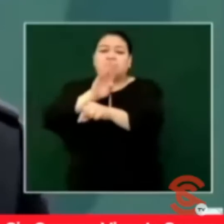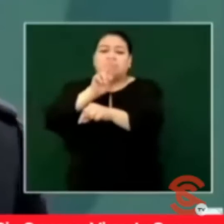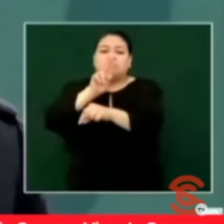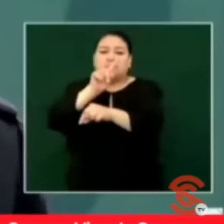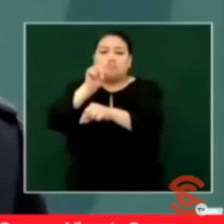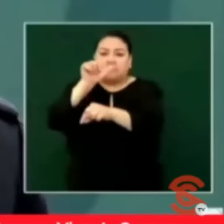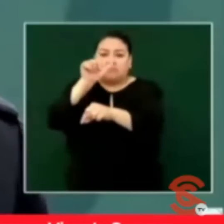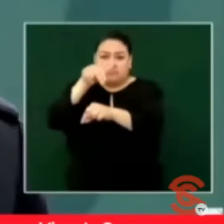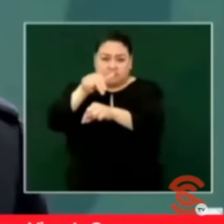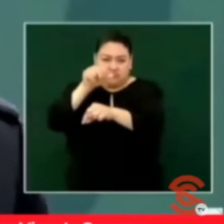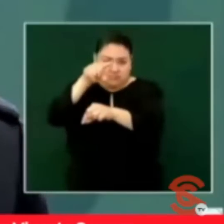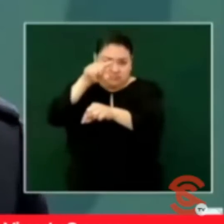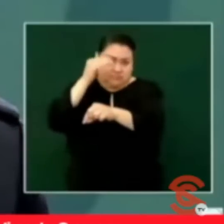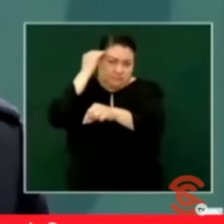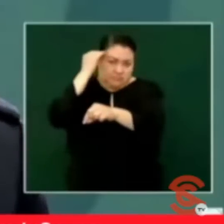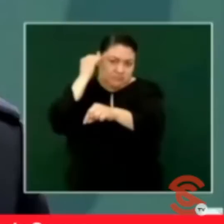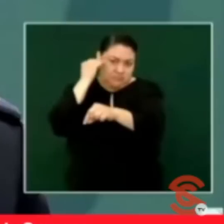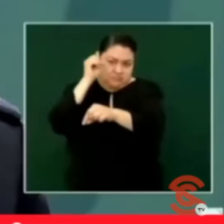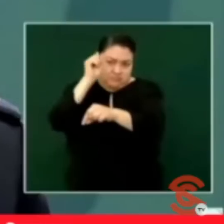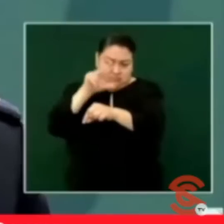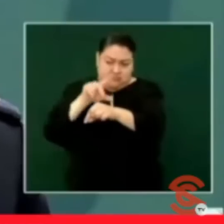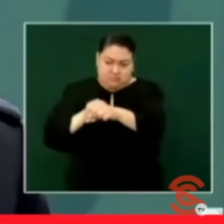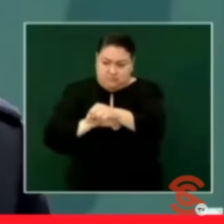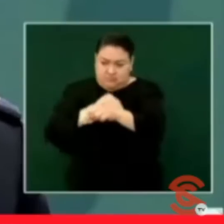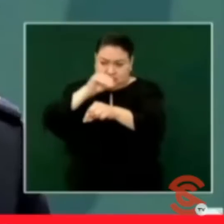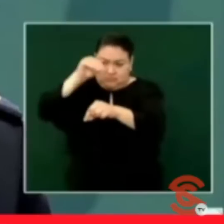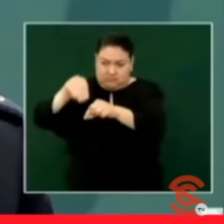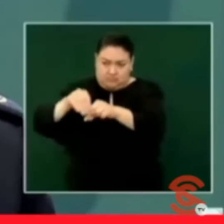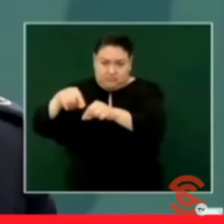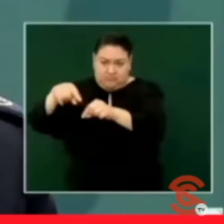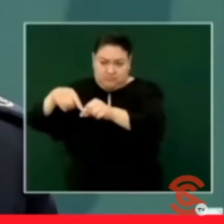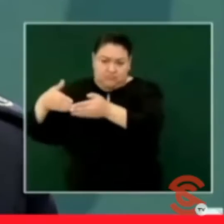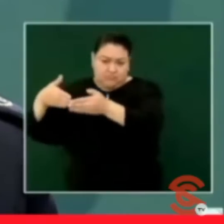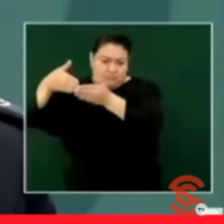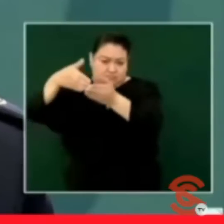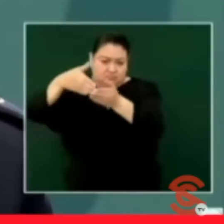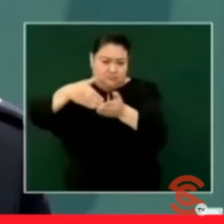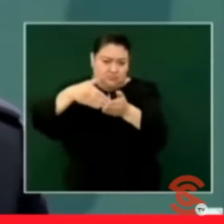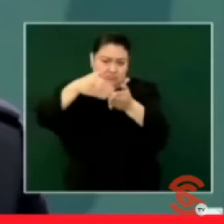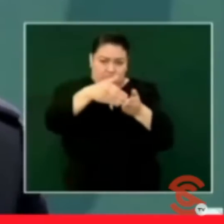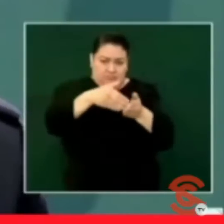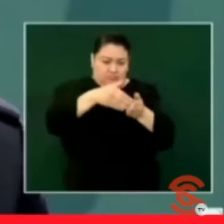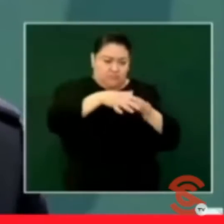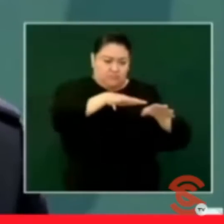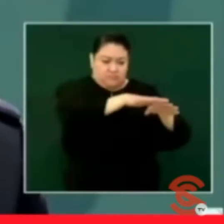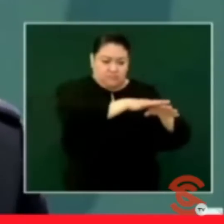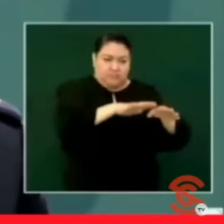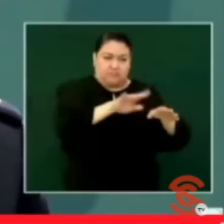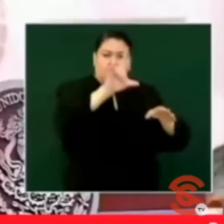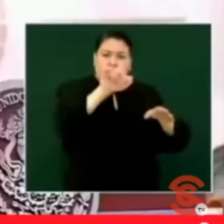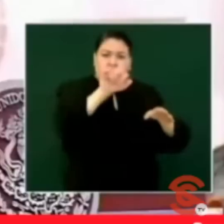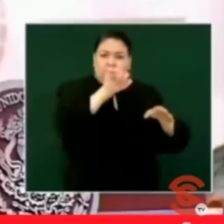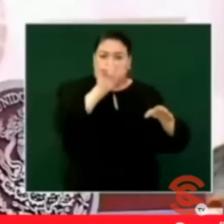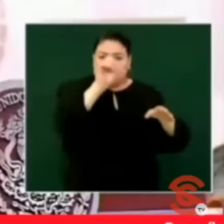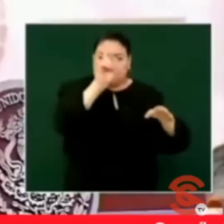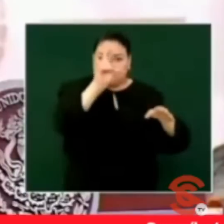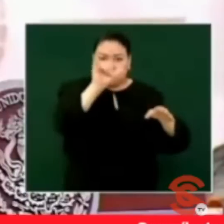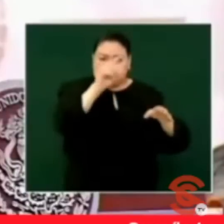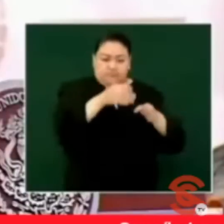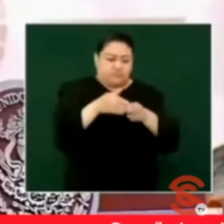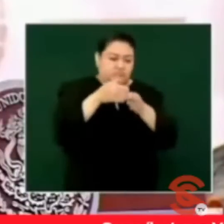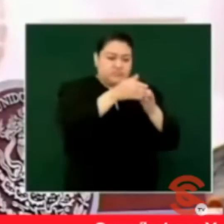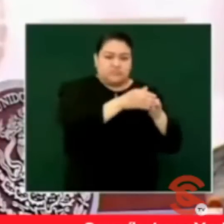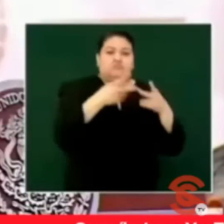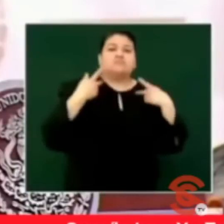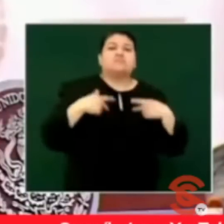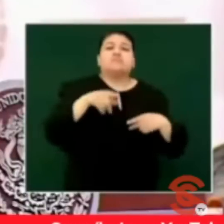embarcó hacia Lázaro Cárdenas. Es uno de los procedimientos que utiliza la delincuencia para tratar